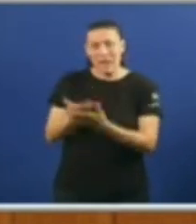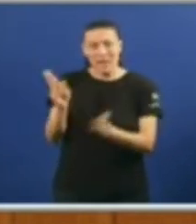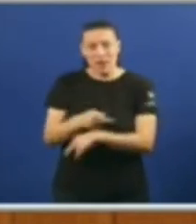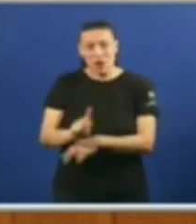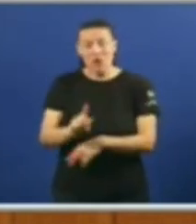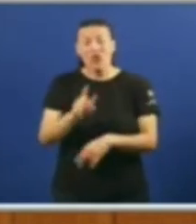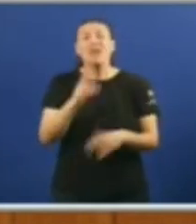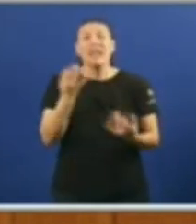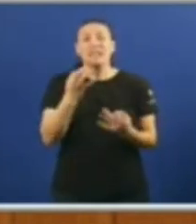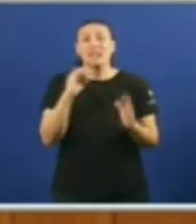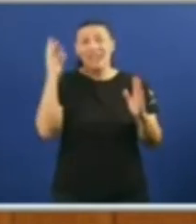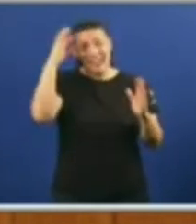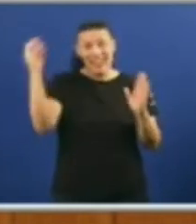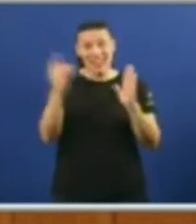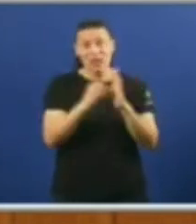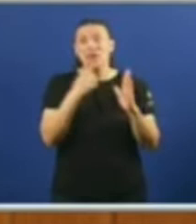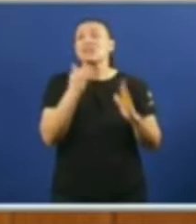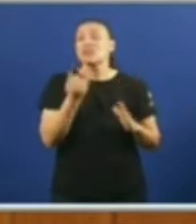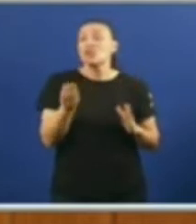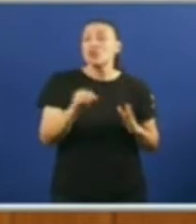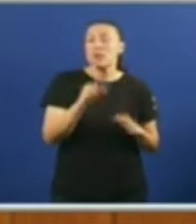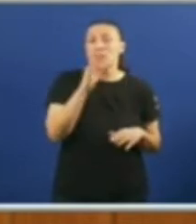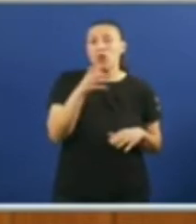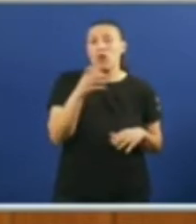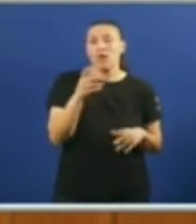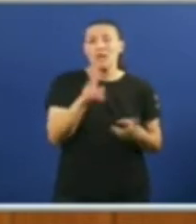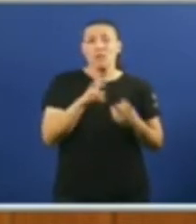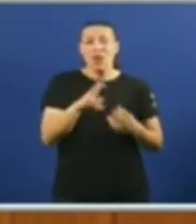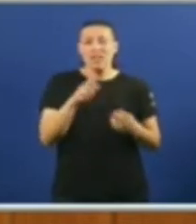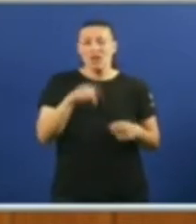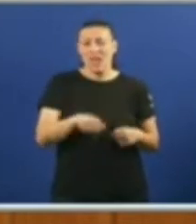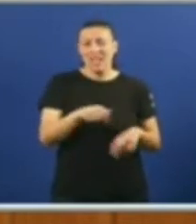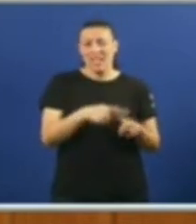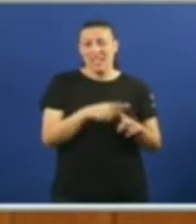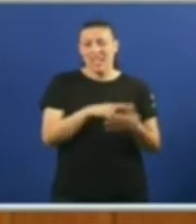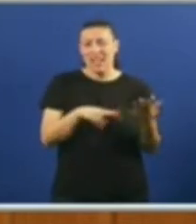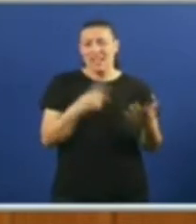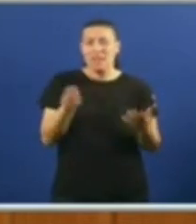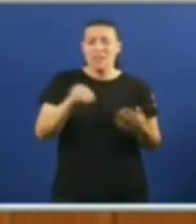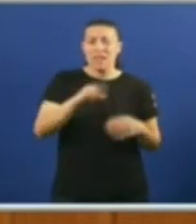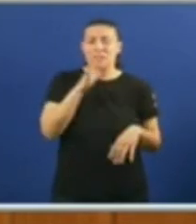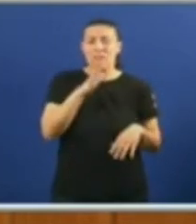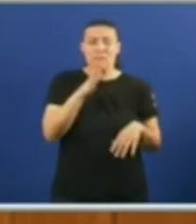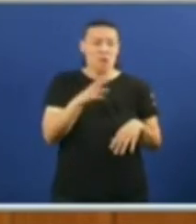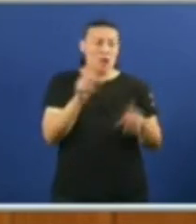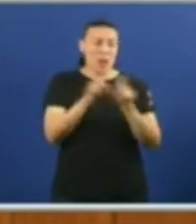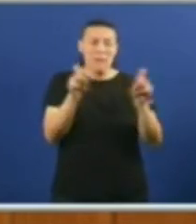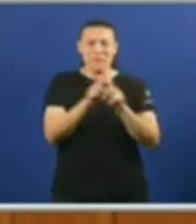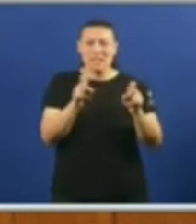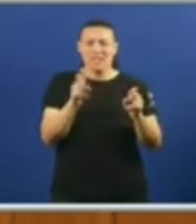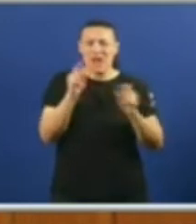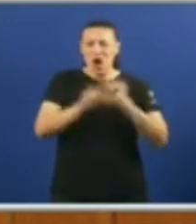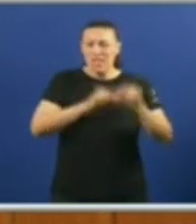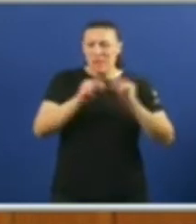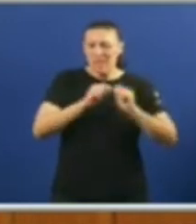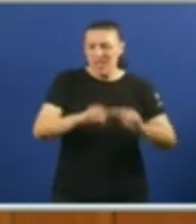si hai suplementos territoriais, é dicir, impostos que establecemos aquí para que as empresas que están contaminando teñan